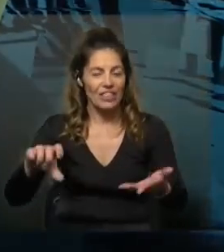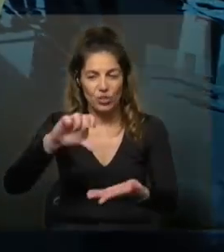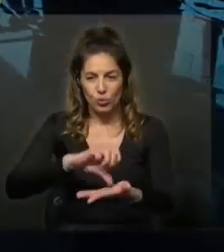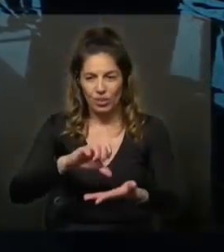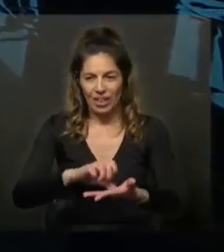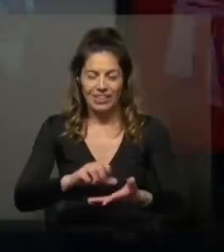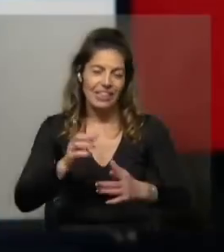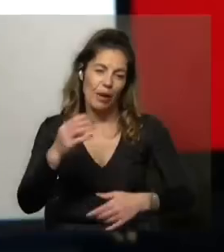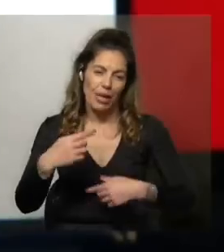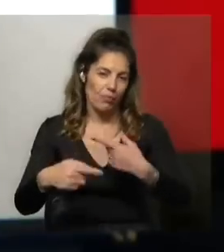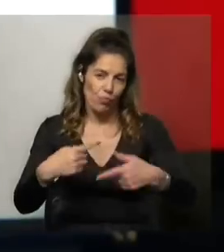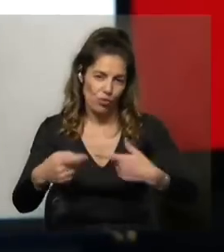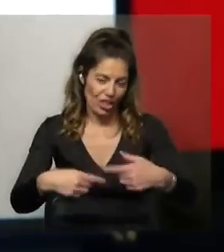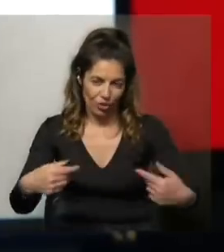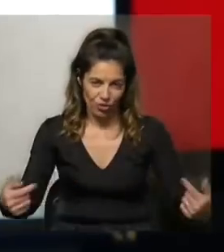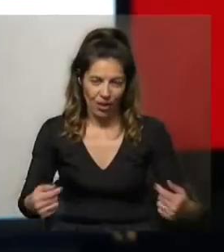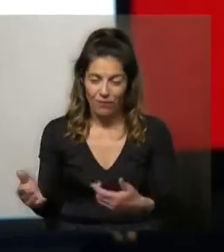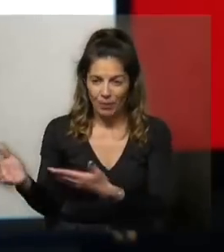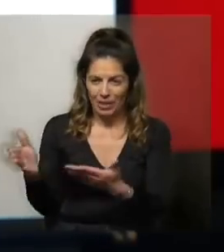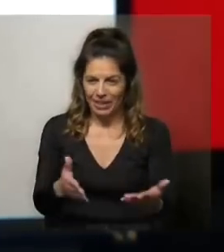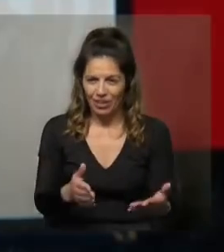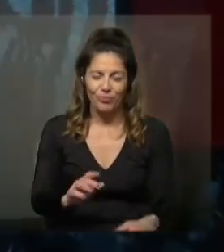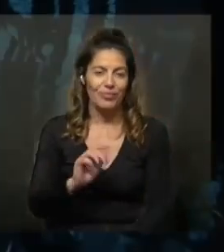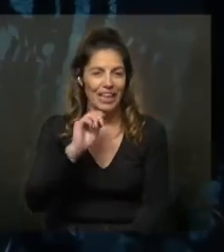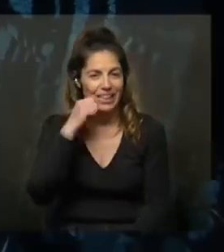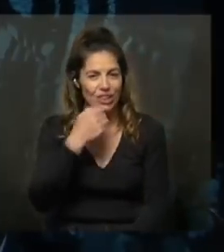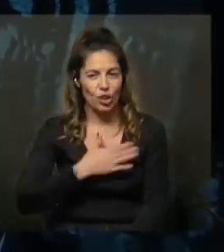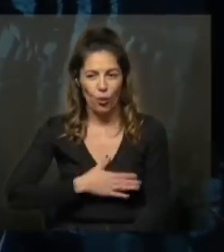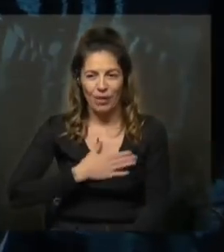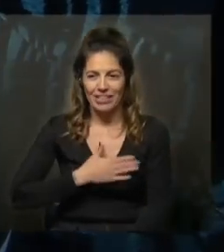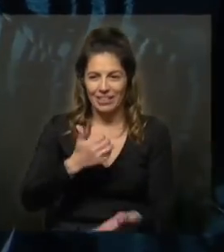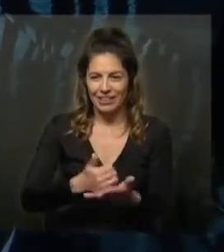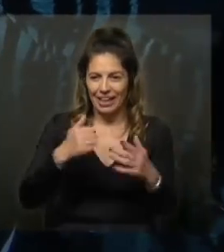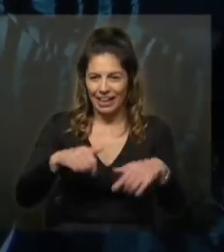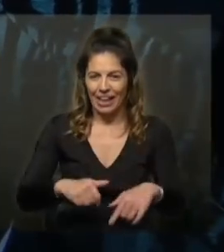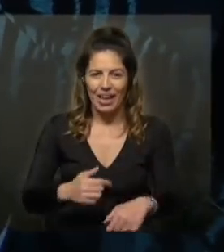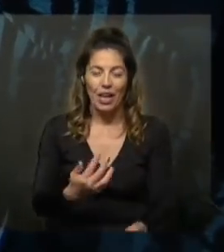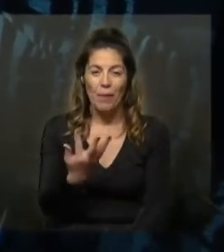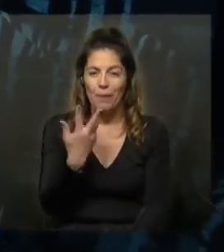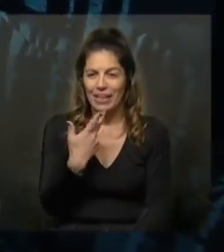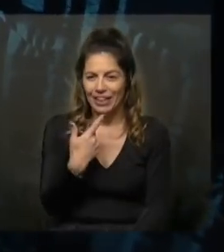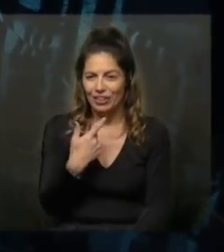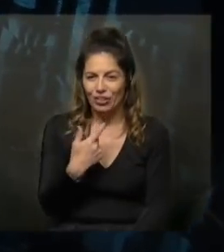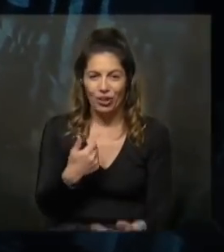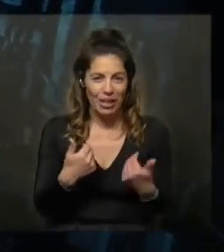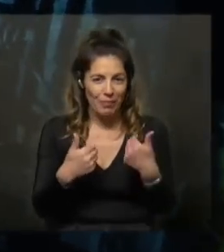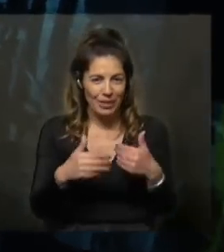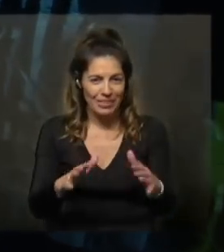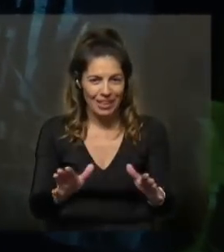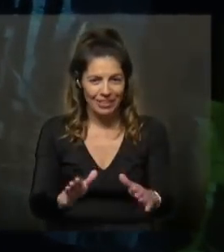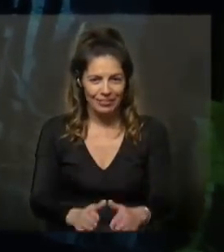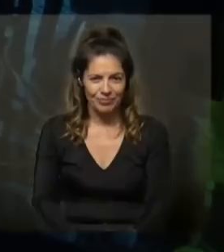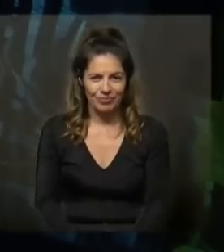largos recorridos bienvenidos Muchas gracias Qué lindo placer estar acá Me encantó la introducción